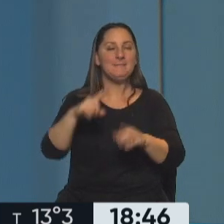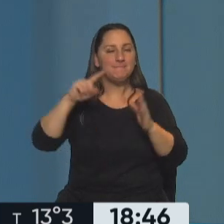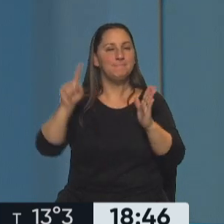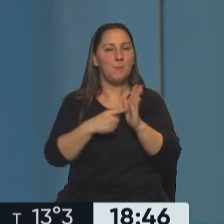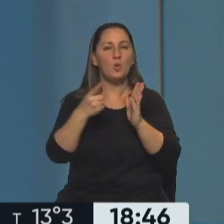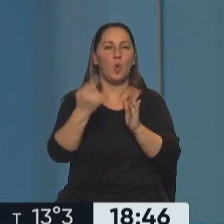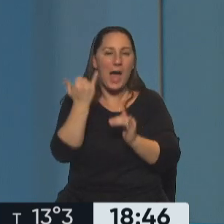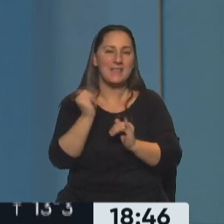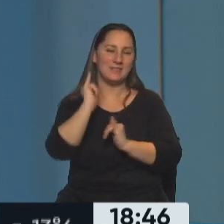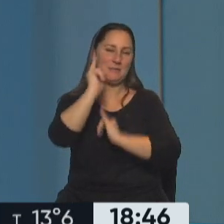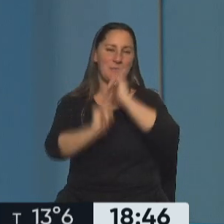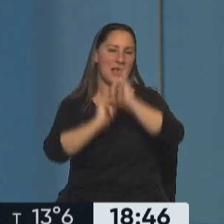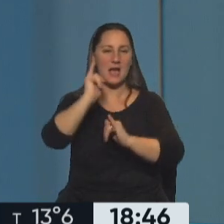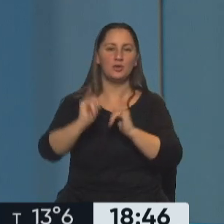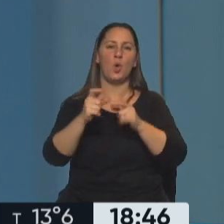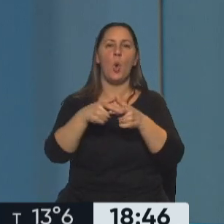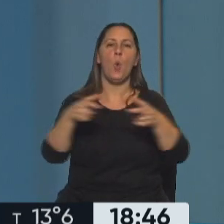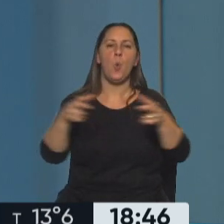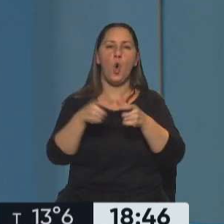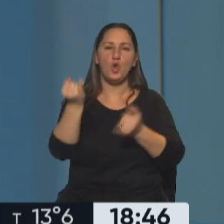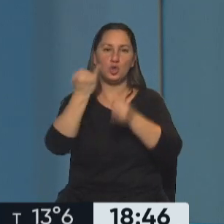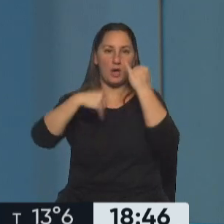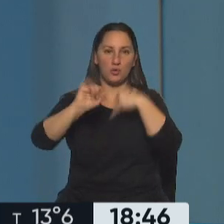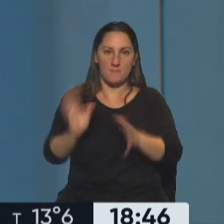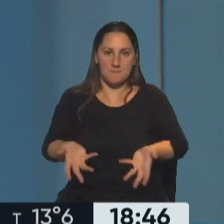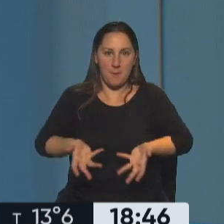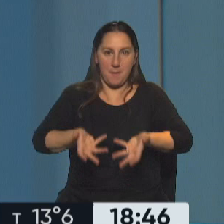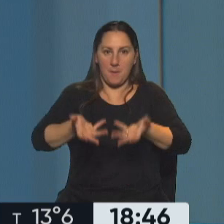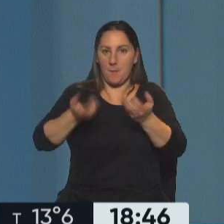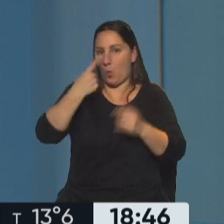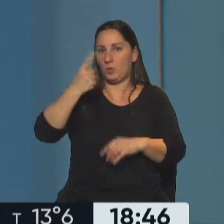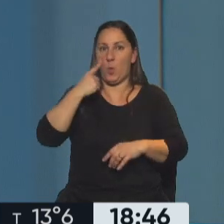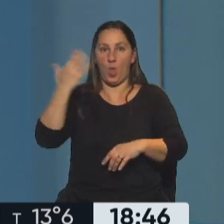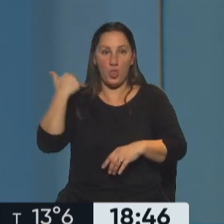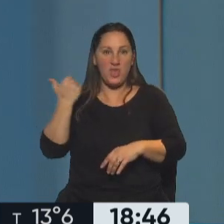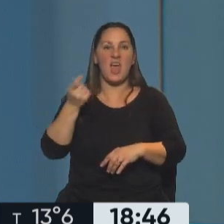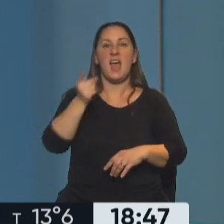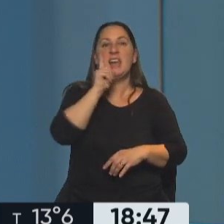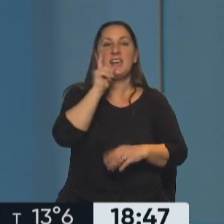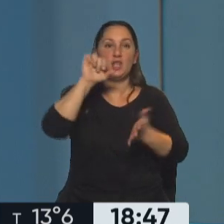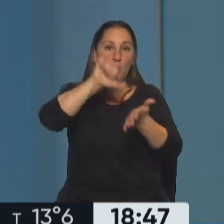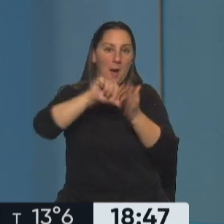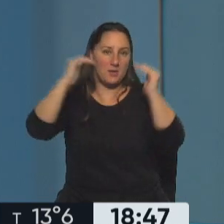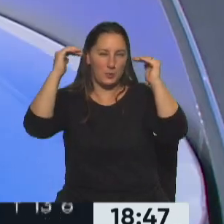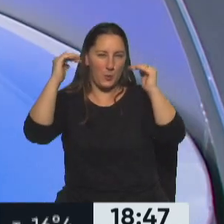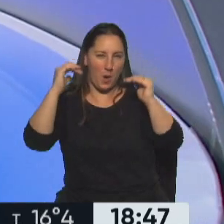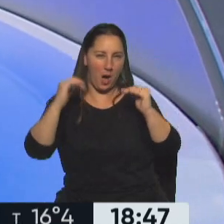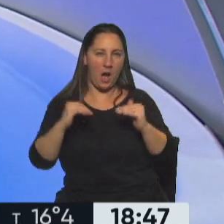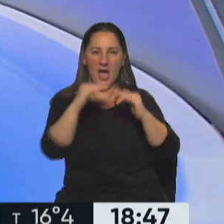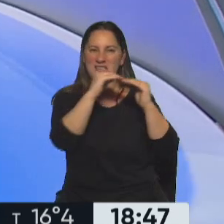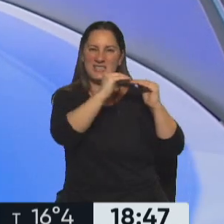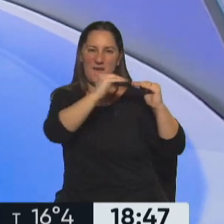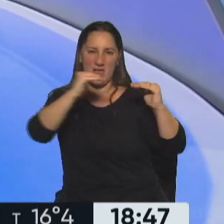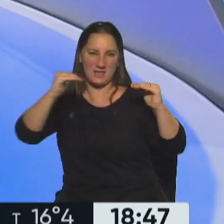una explicación de los bonos y las acciones en suba que hemos visto en los últimos días y la baja del riesgo país y cierta estabilización, con muchas